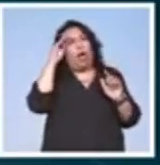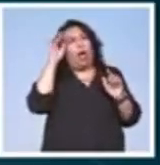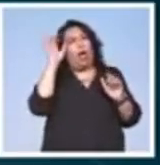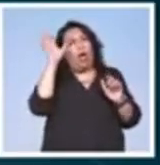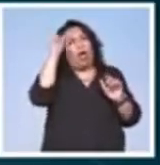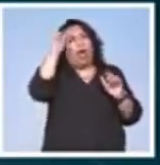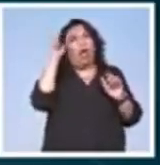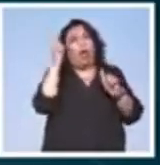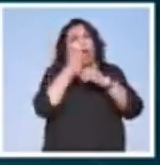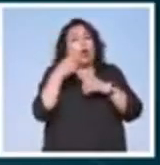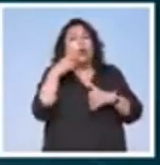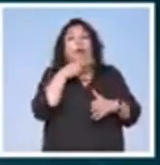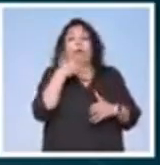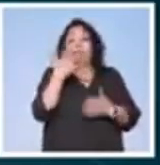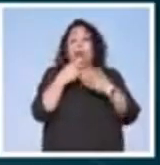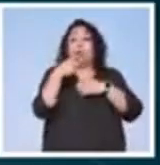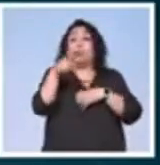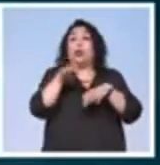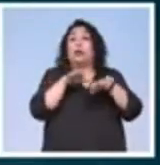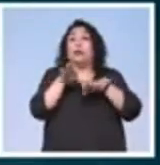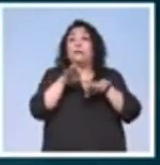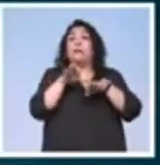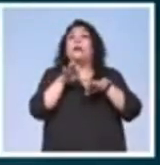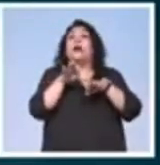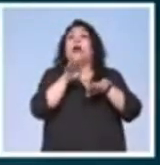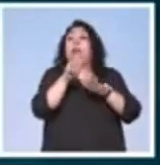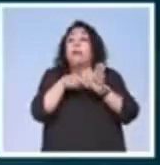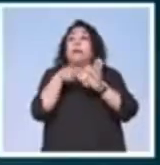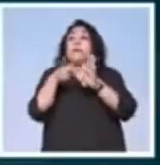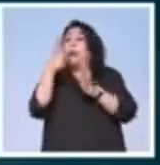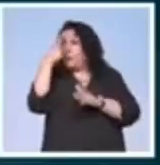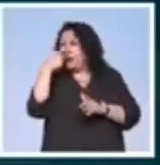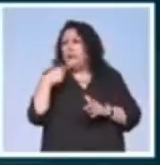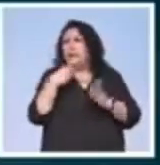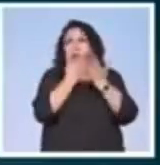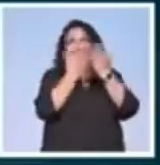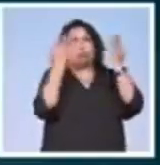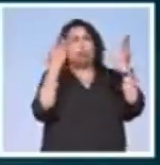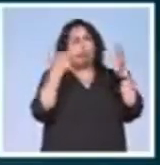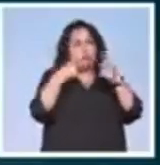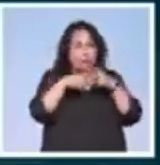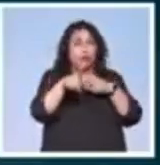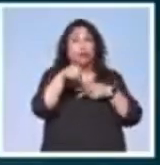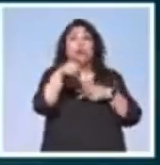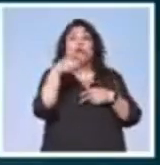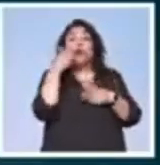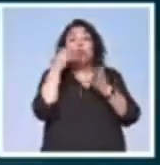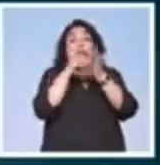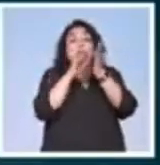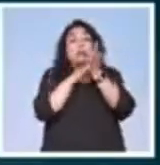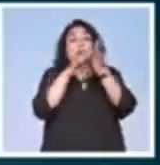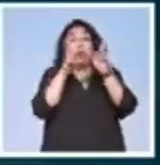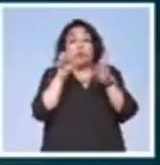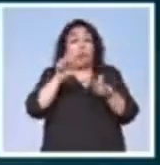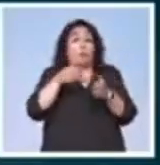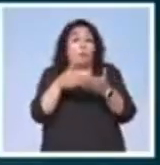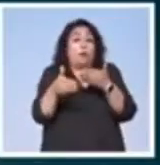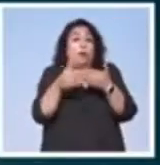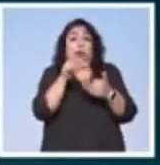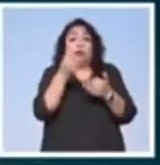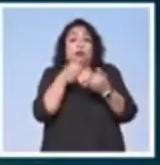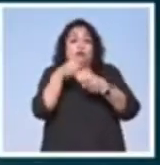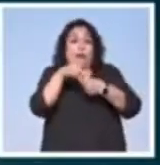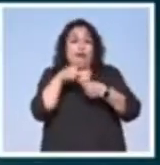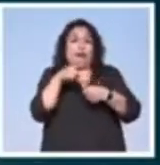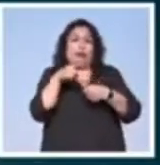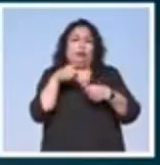Hace 5 años, Smith comenzó a trabajar la repetición y los perfiles en sus murales, con los cuales busca plasmar temas muy actuales de la